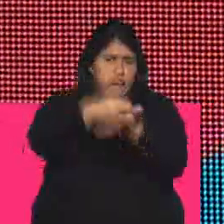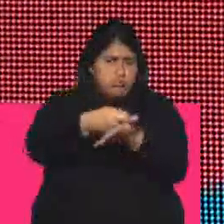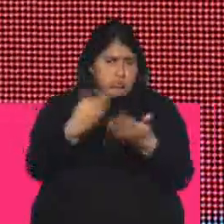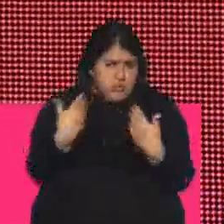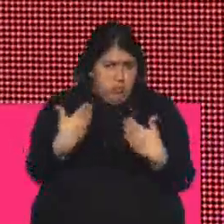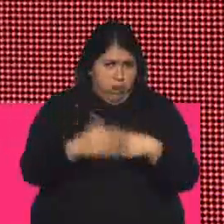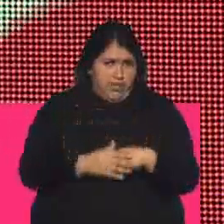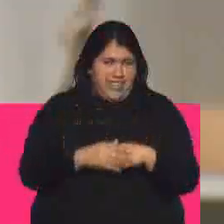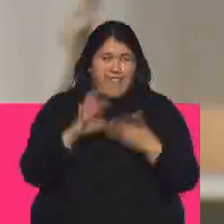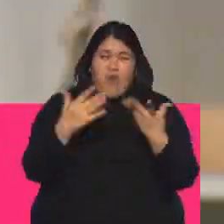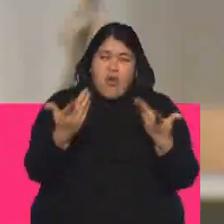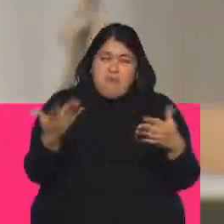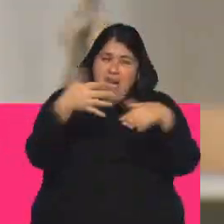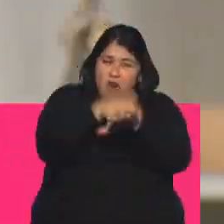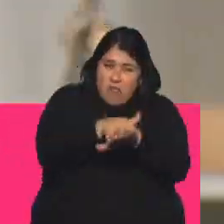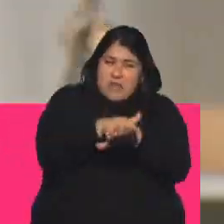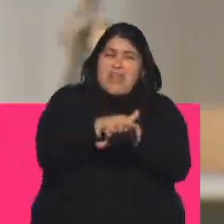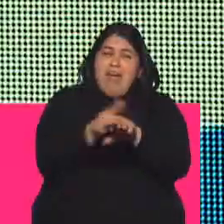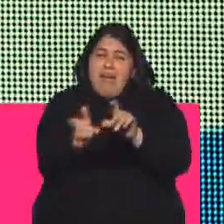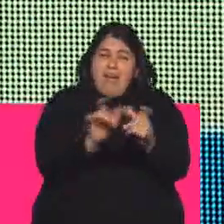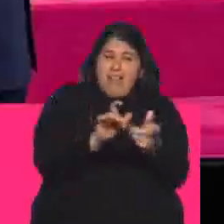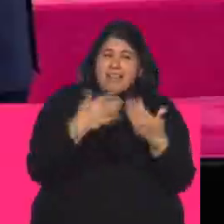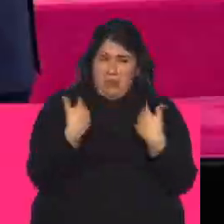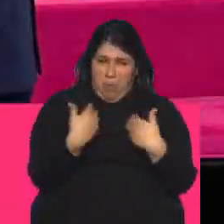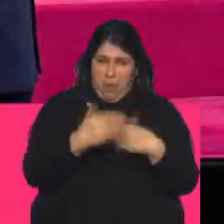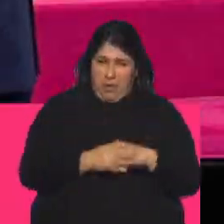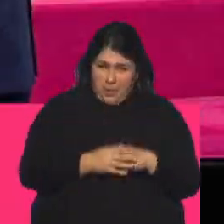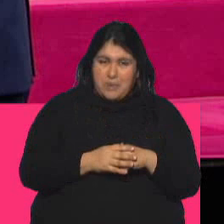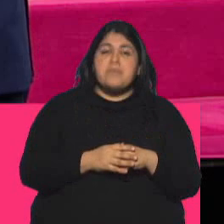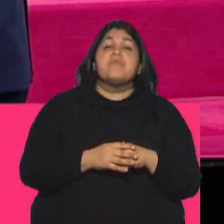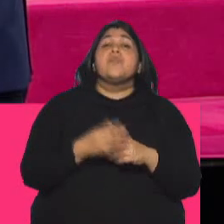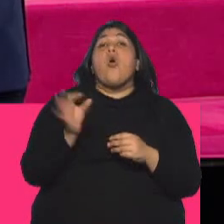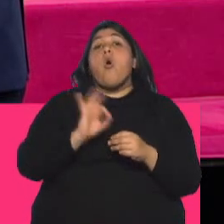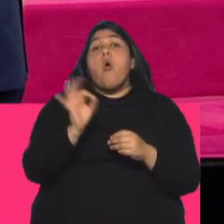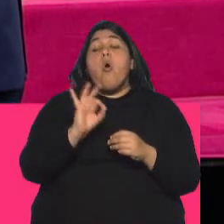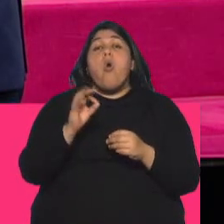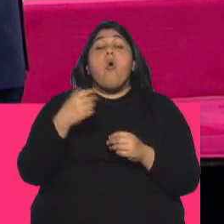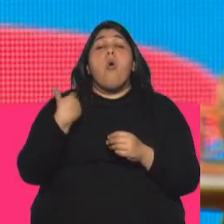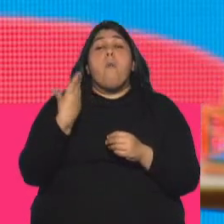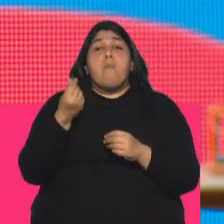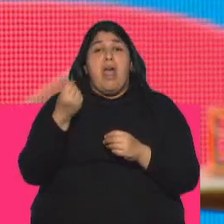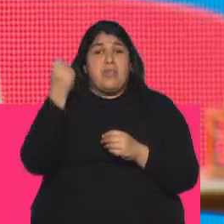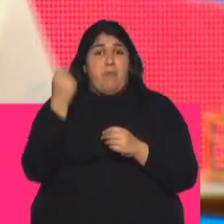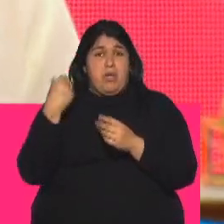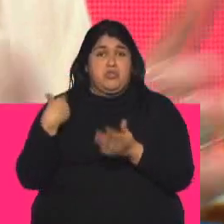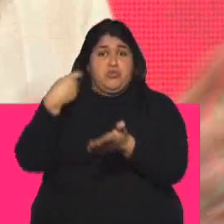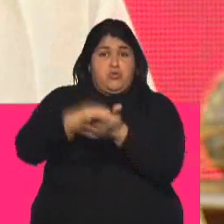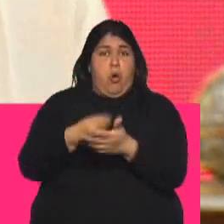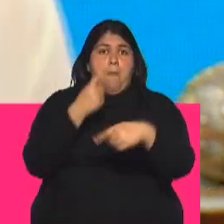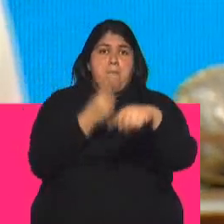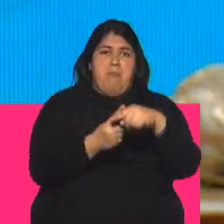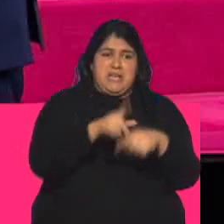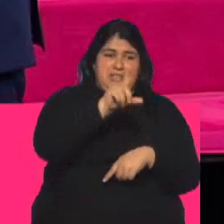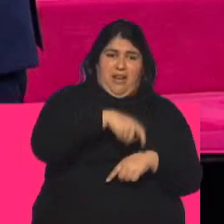de combinar para poder hacerlo. Hoy. Un poco en efectivo, la diferencia, lo tarjetía, sí, no, hay que